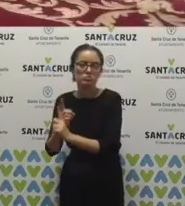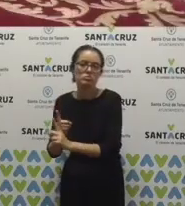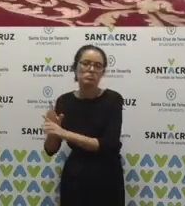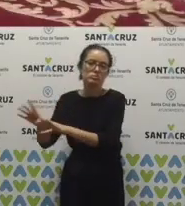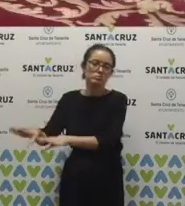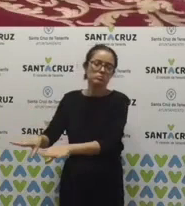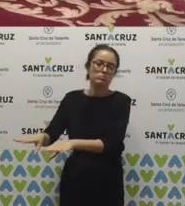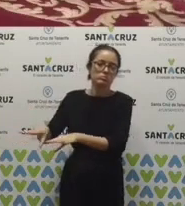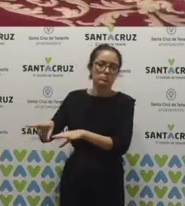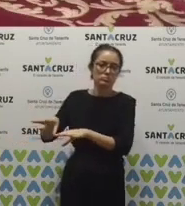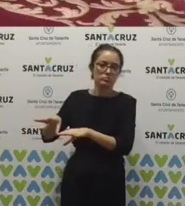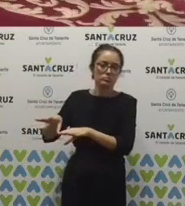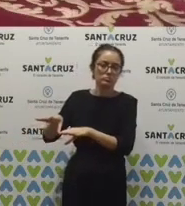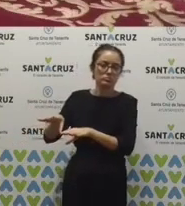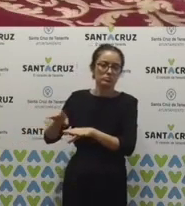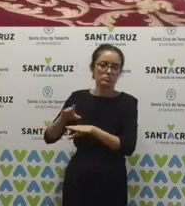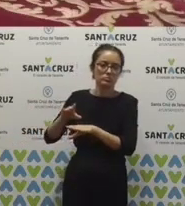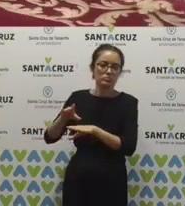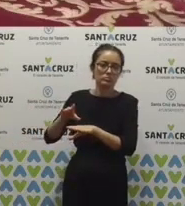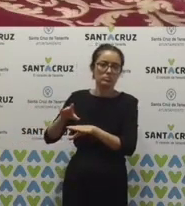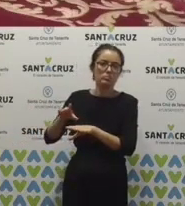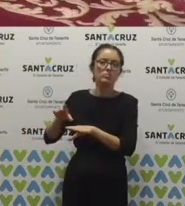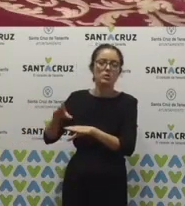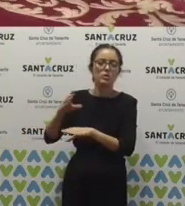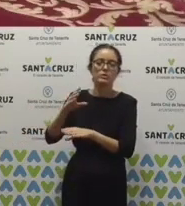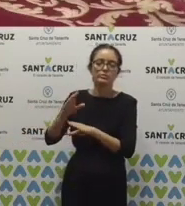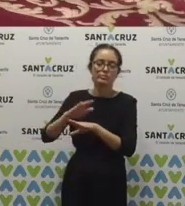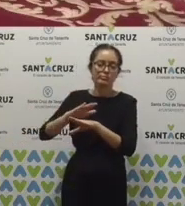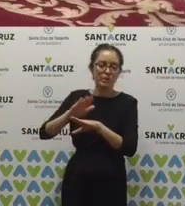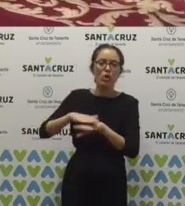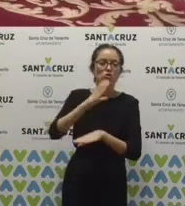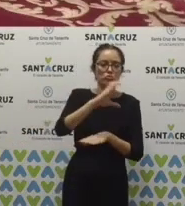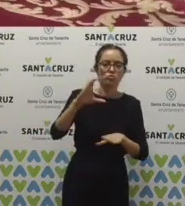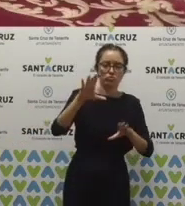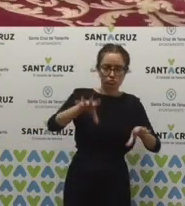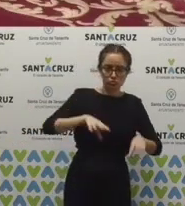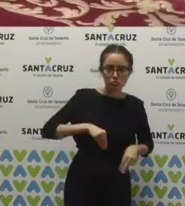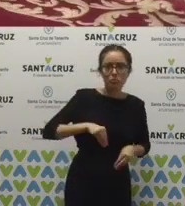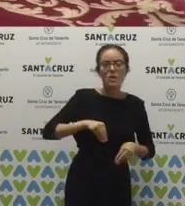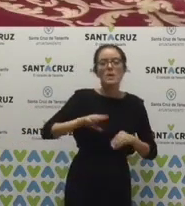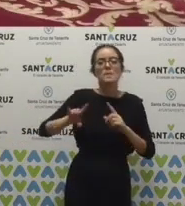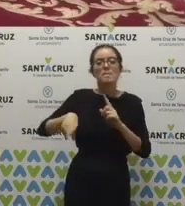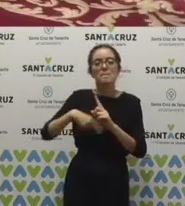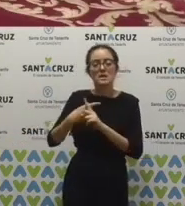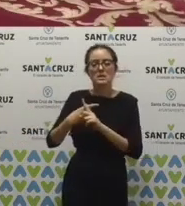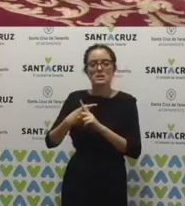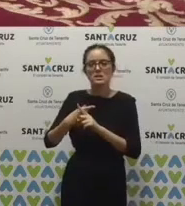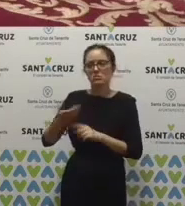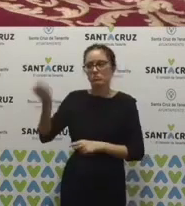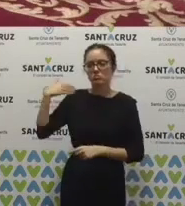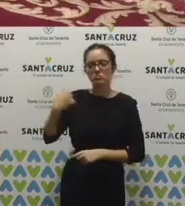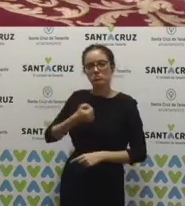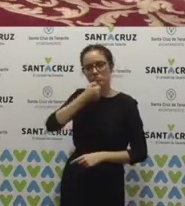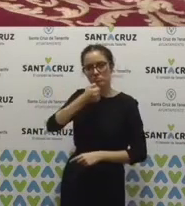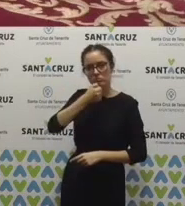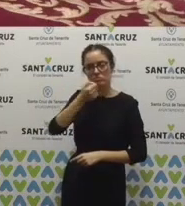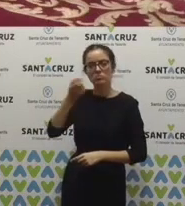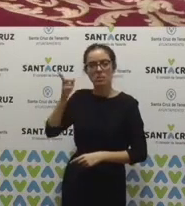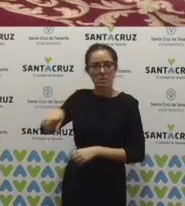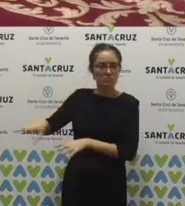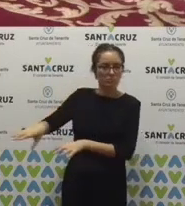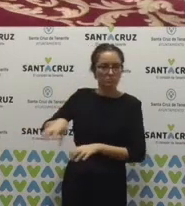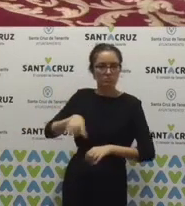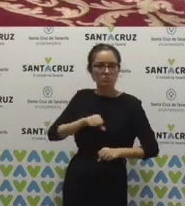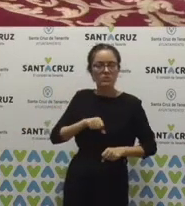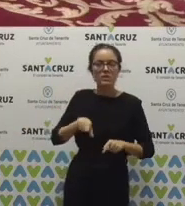nosotros el grupo de coalición canaria pero también el partido se alista en el pasado ha pertenecido a el grupo de gobierno y creo que se ha hecho una política que permitió